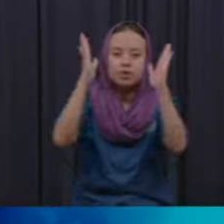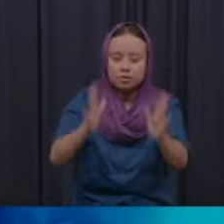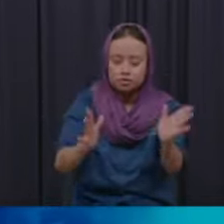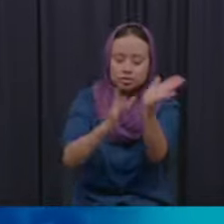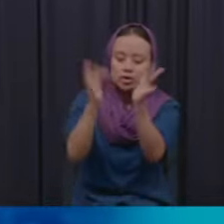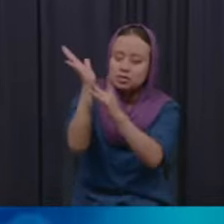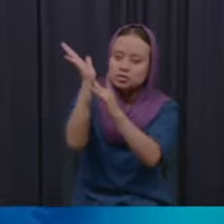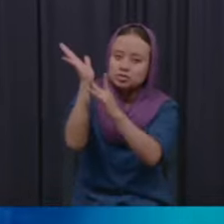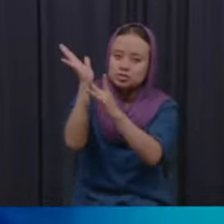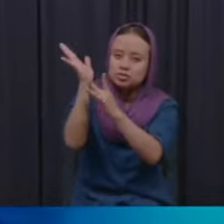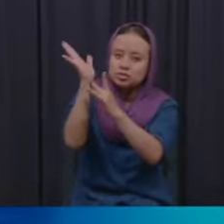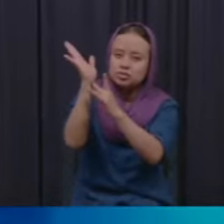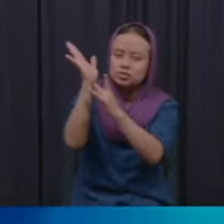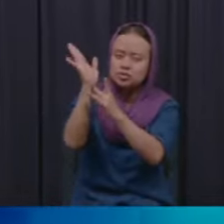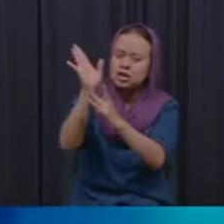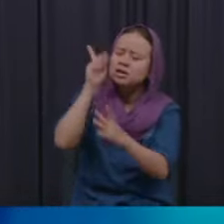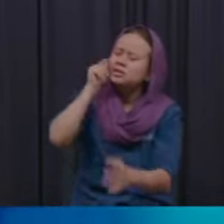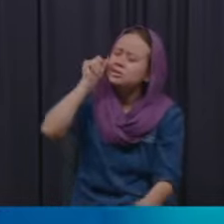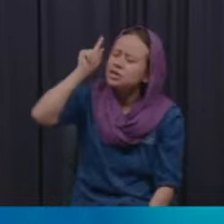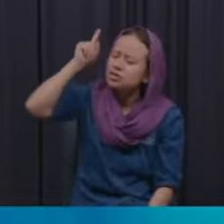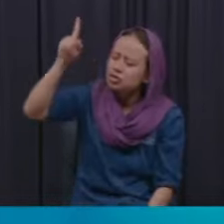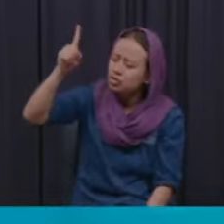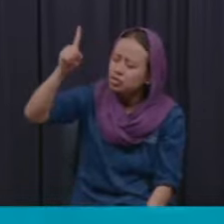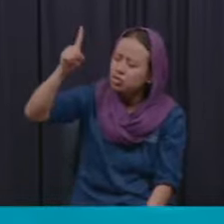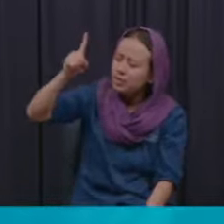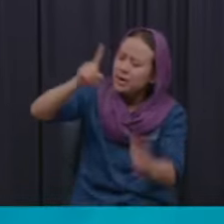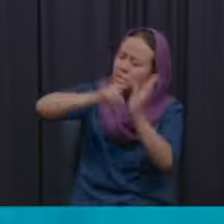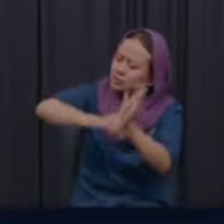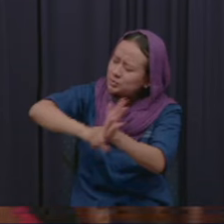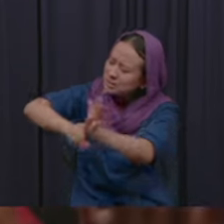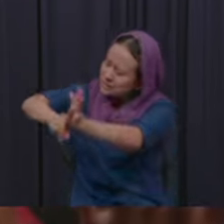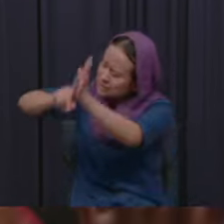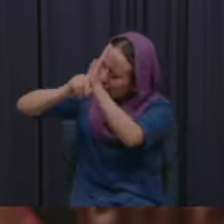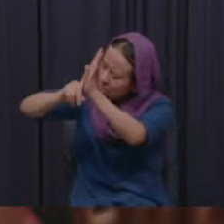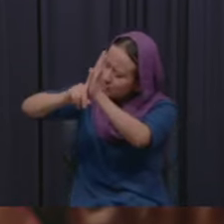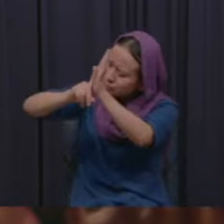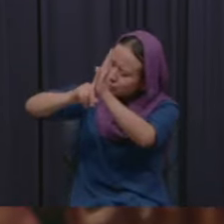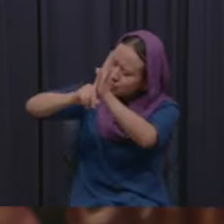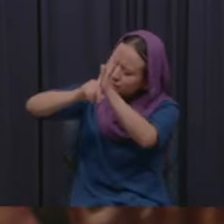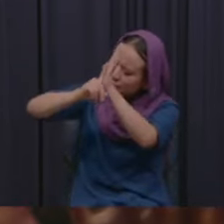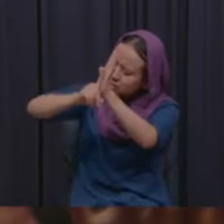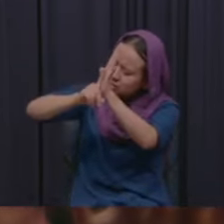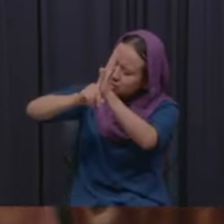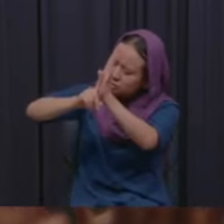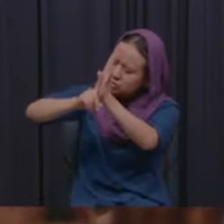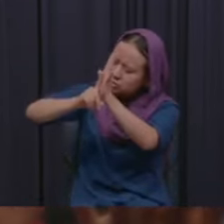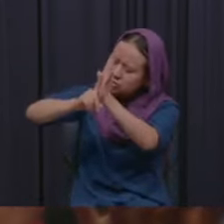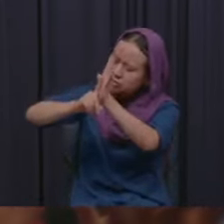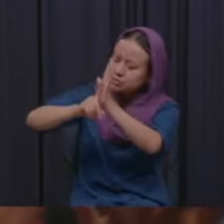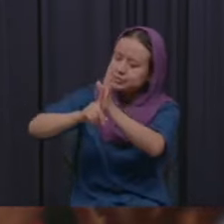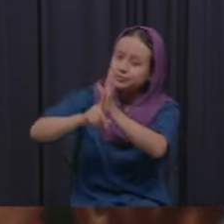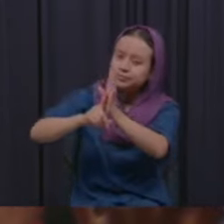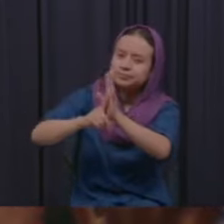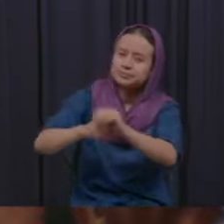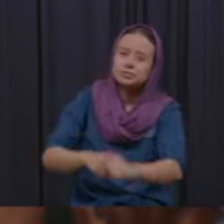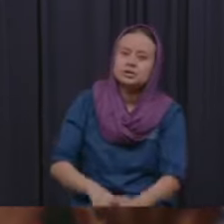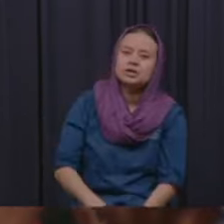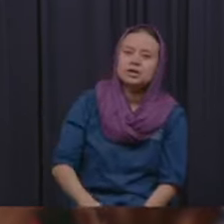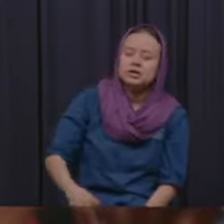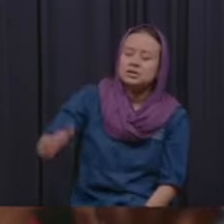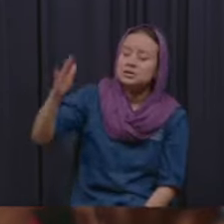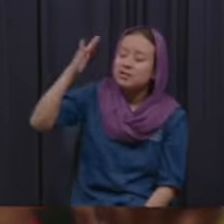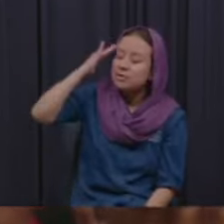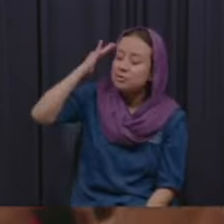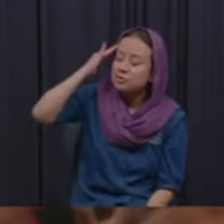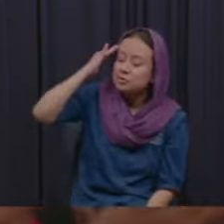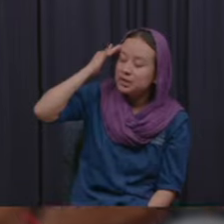de Jesús. Señor, delante de ti estamos anhelantes y sabemos que de